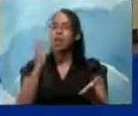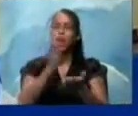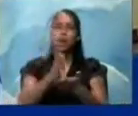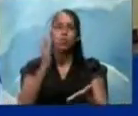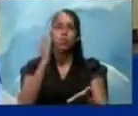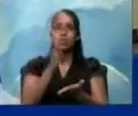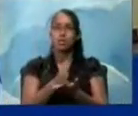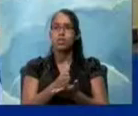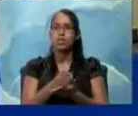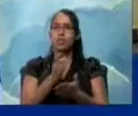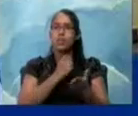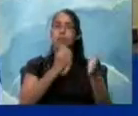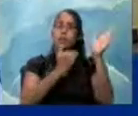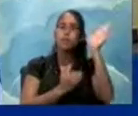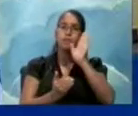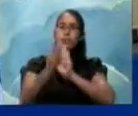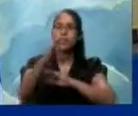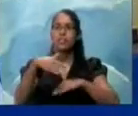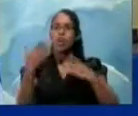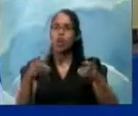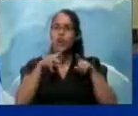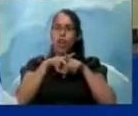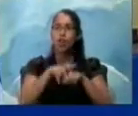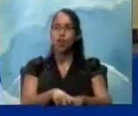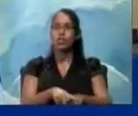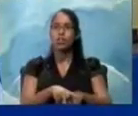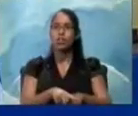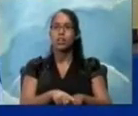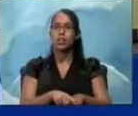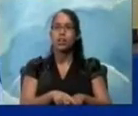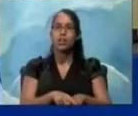acusadores y frente a los que lo condenaban.